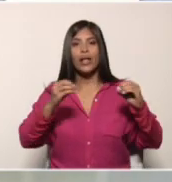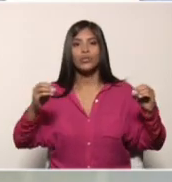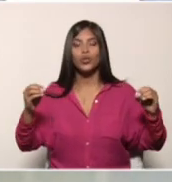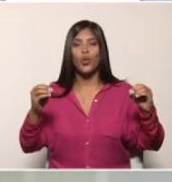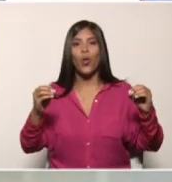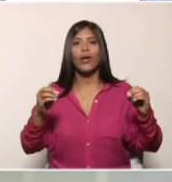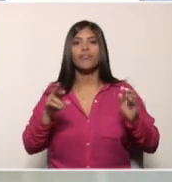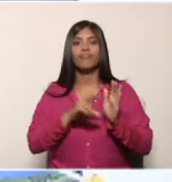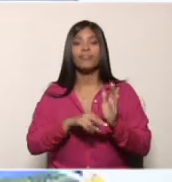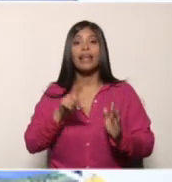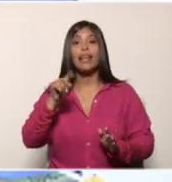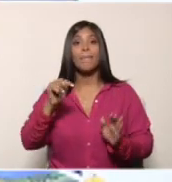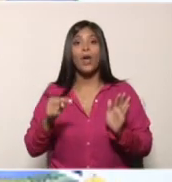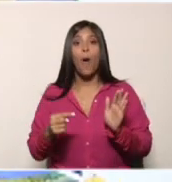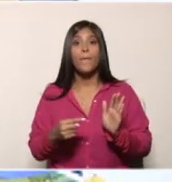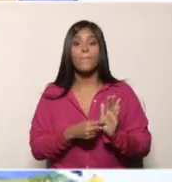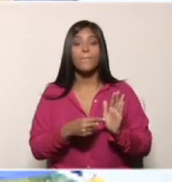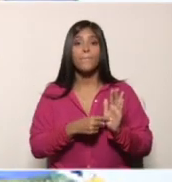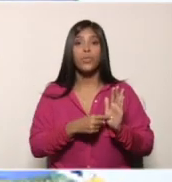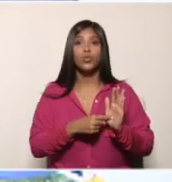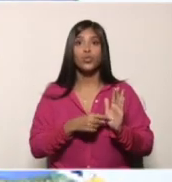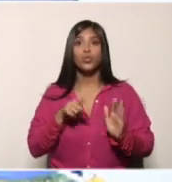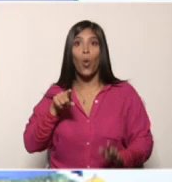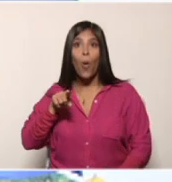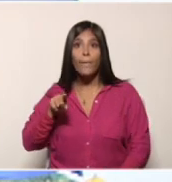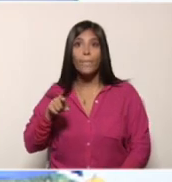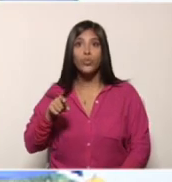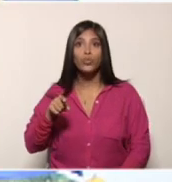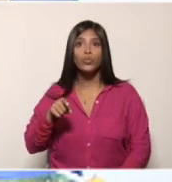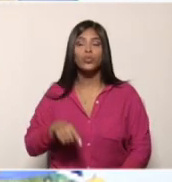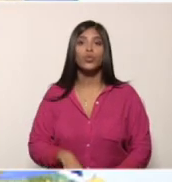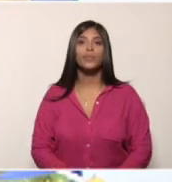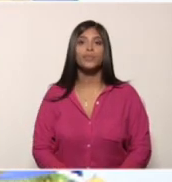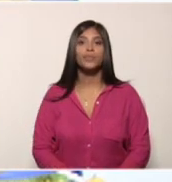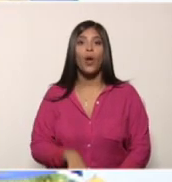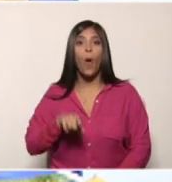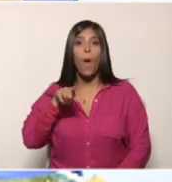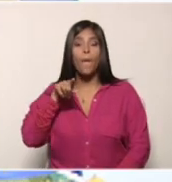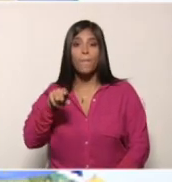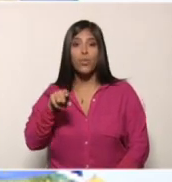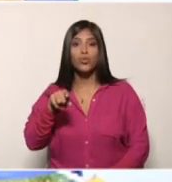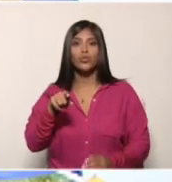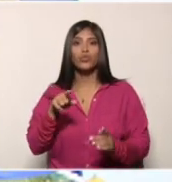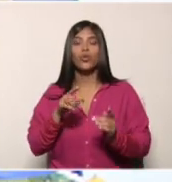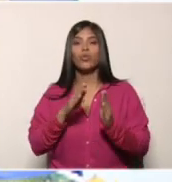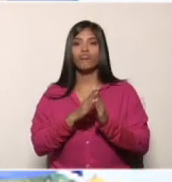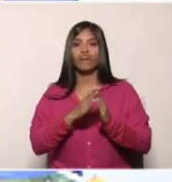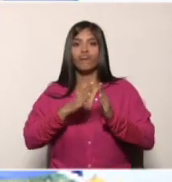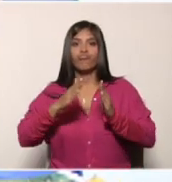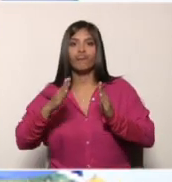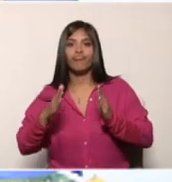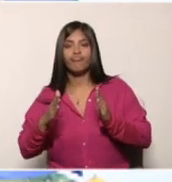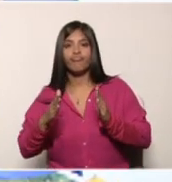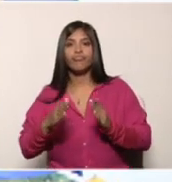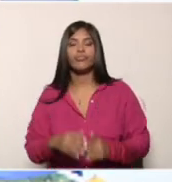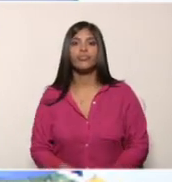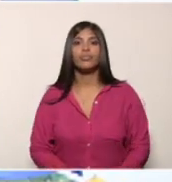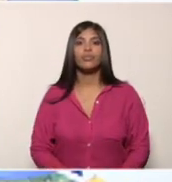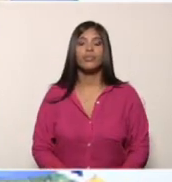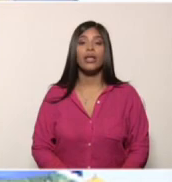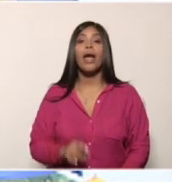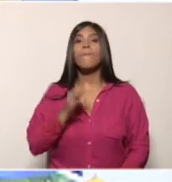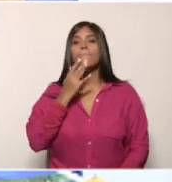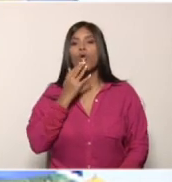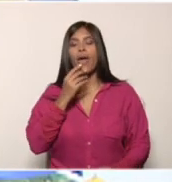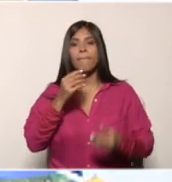también el punto. El punto lo podemos distinguir en varias formas. El punto y seguido, que es cuando estamos dentro de un párrafo y vamos